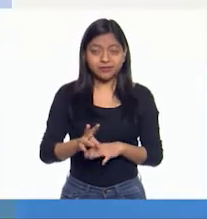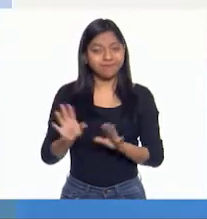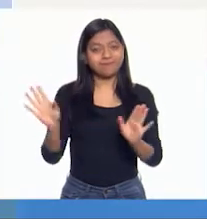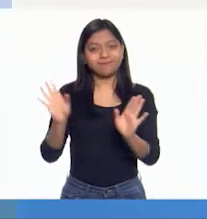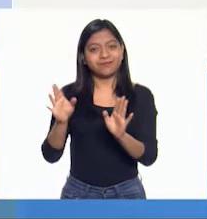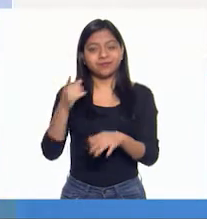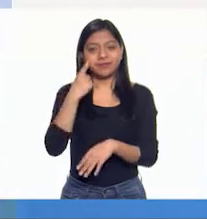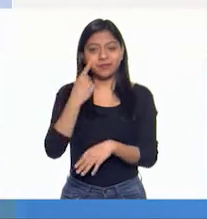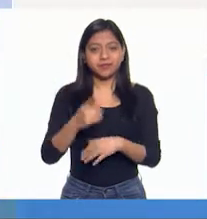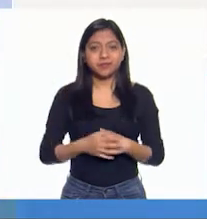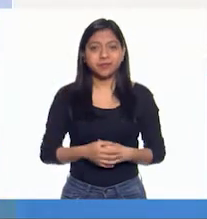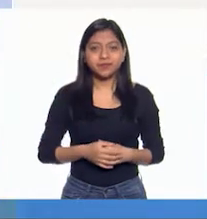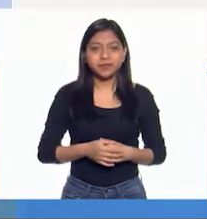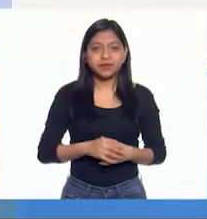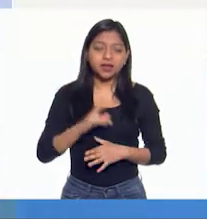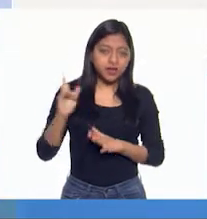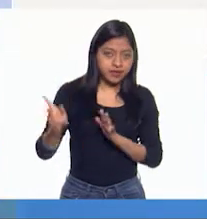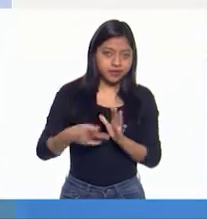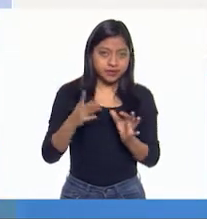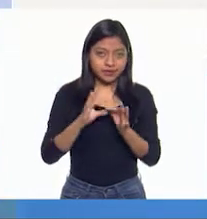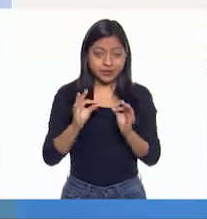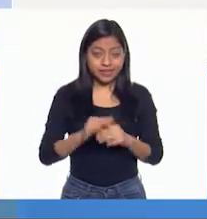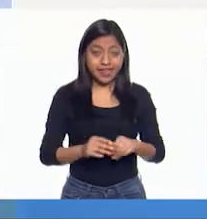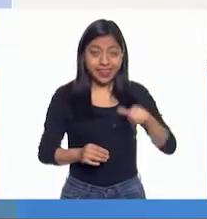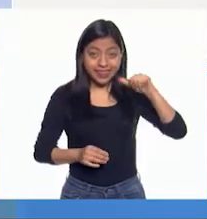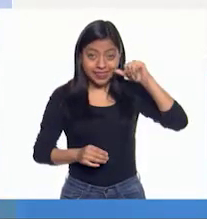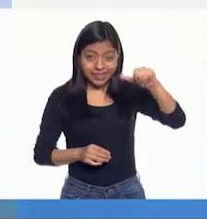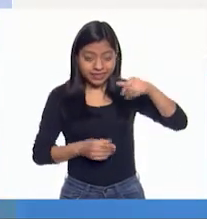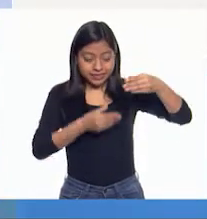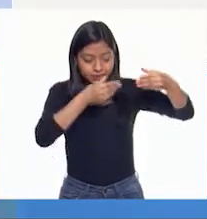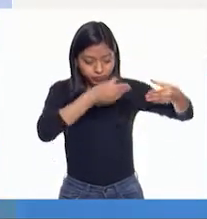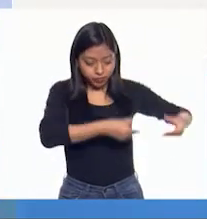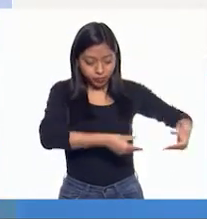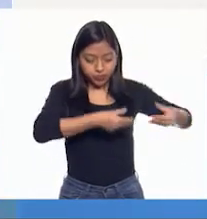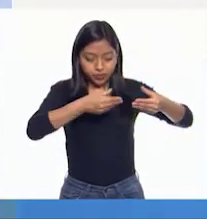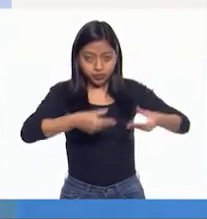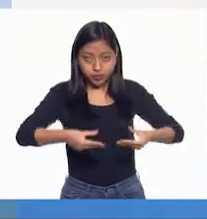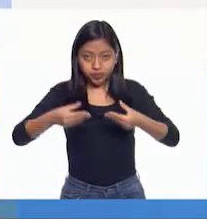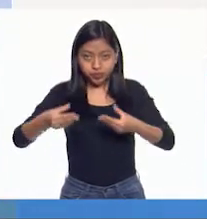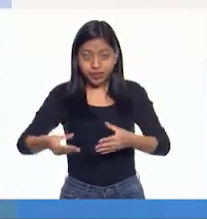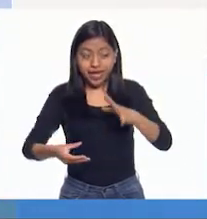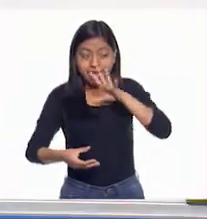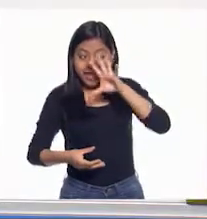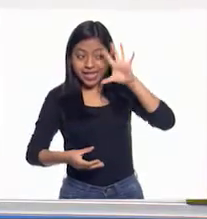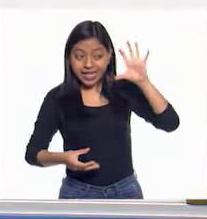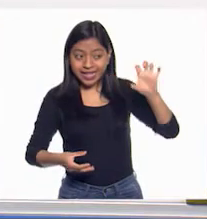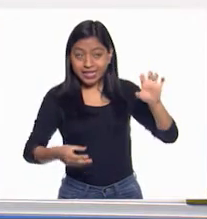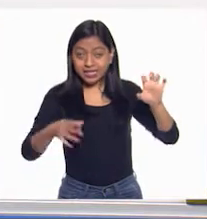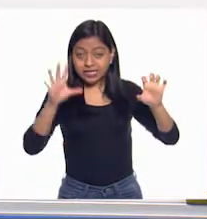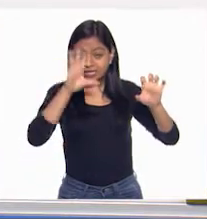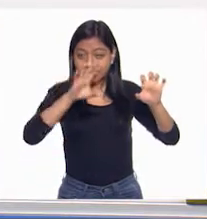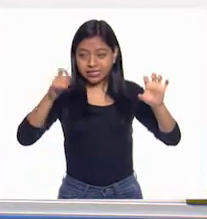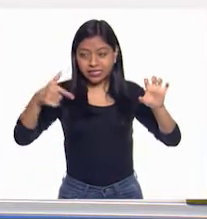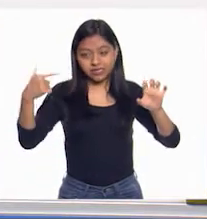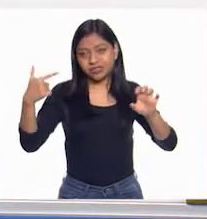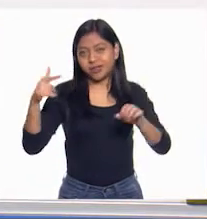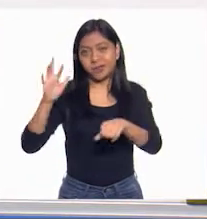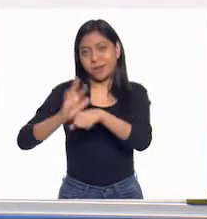es. Veamos, con 16 paquetes te pasaste con 12 hojas de las